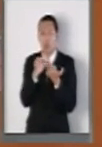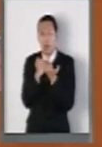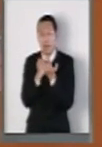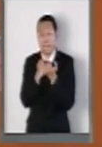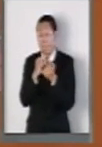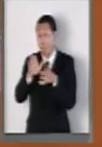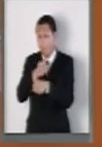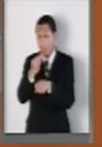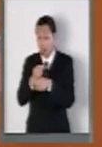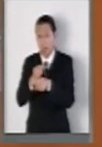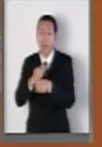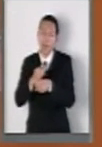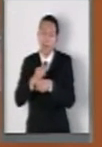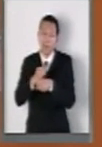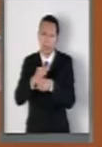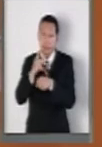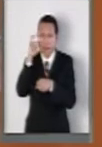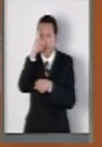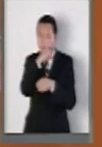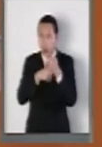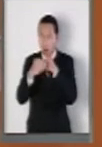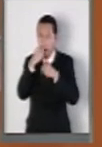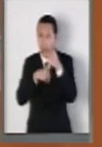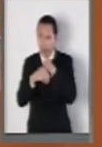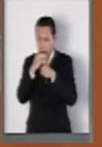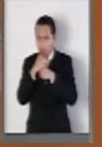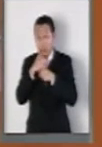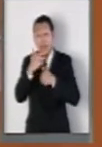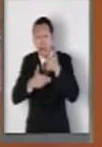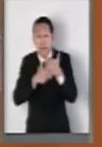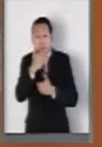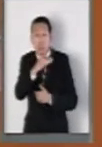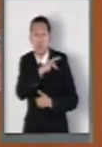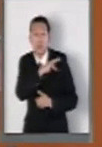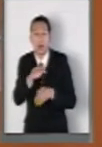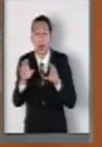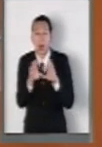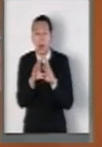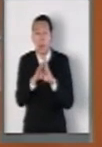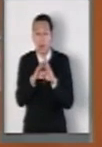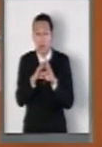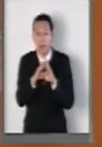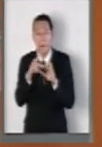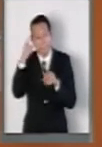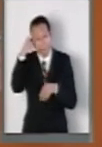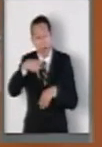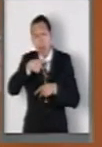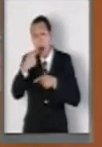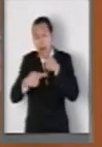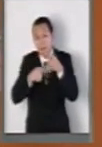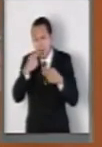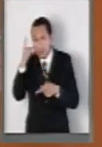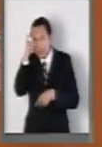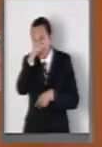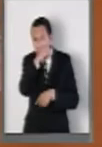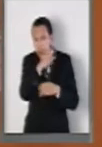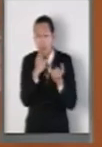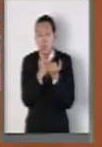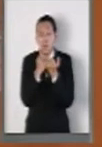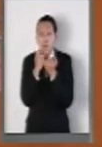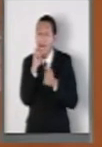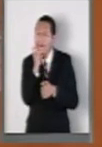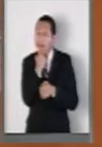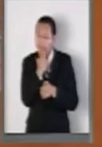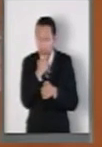la alimentación, posteriormente causa alteraciones mínimas en el lenguaje y en la posición de los